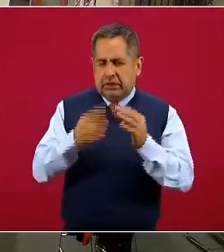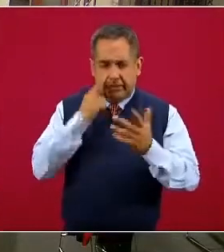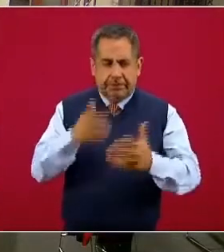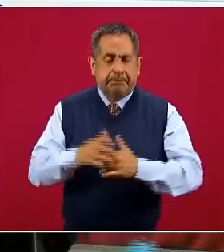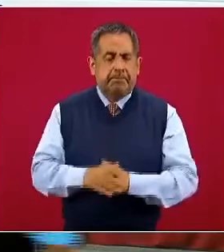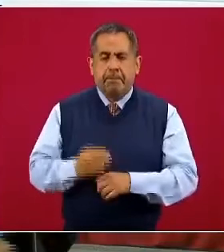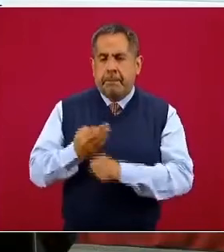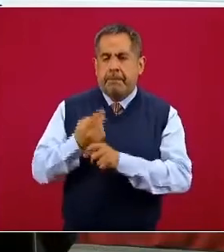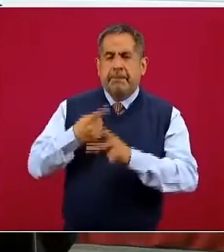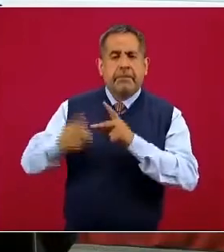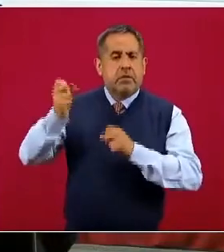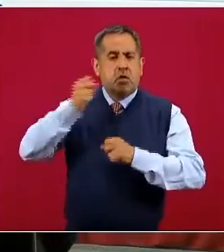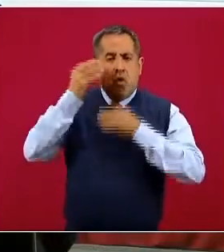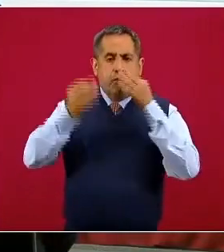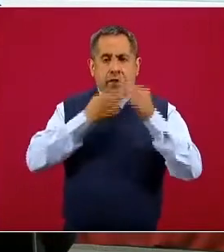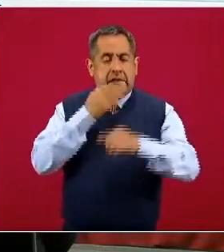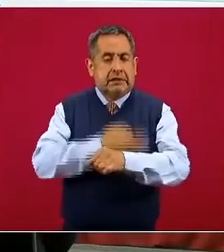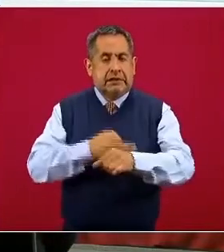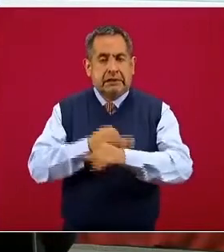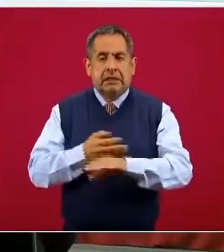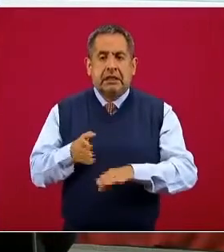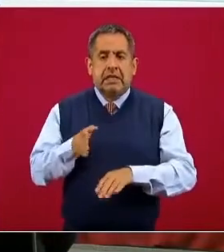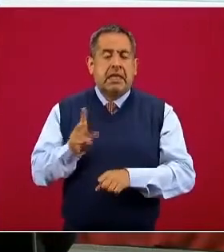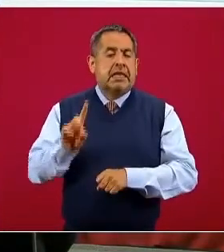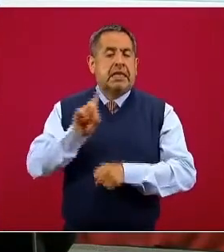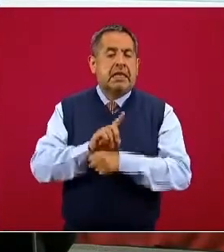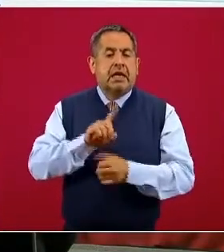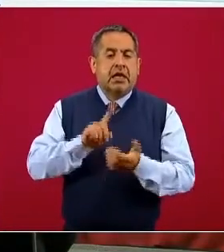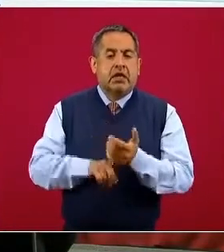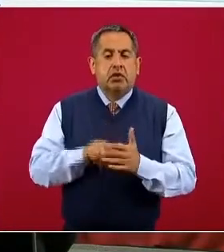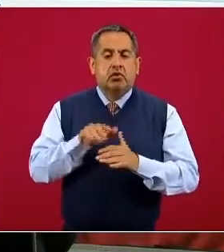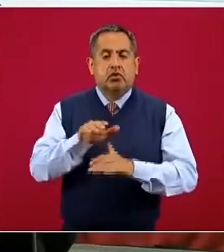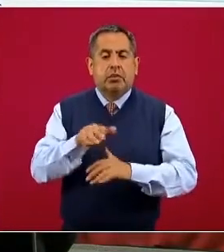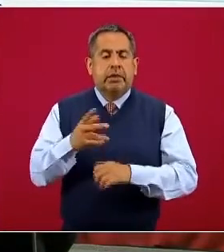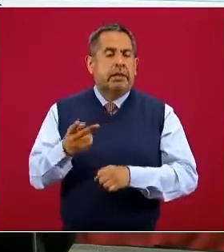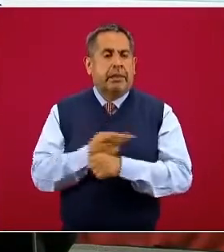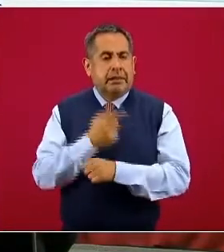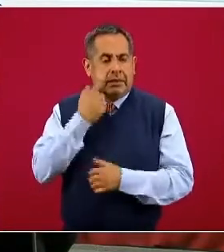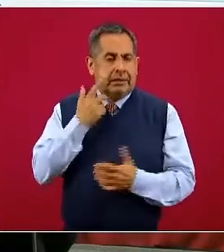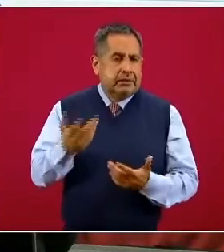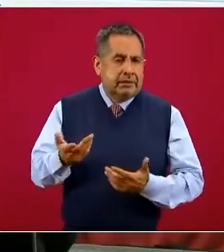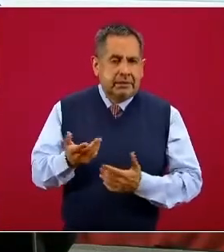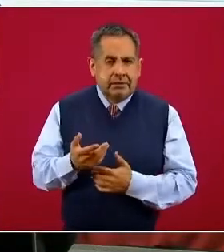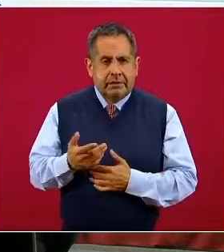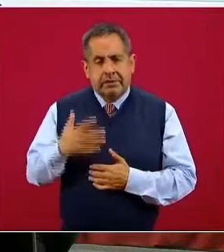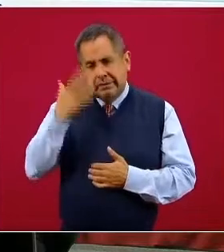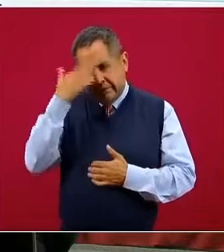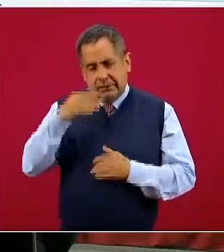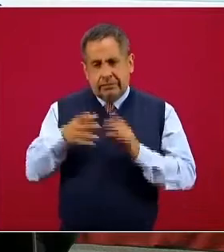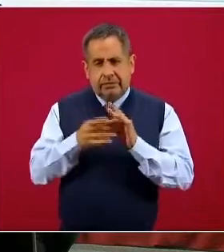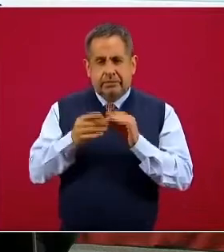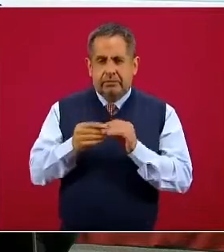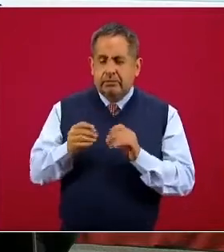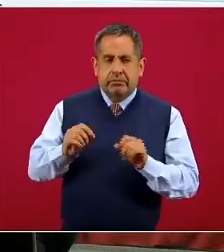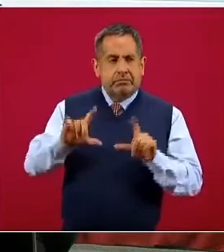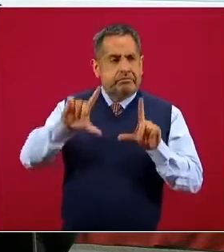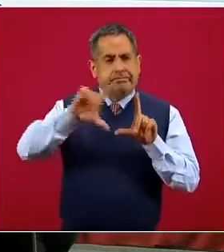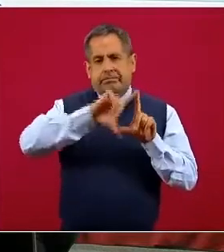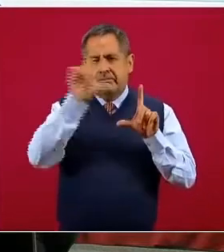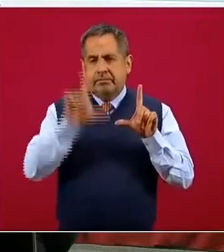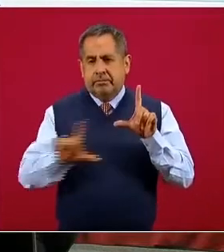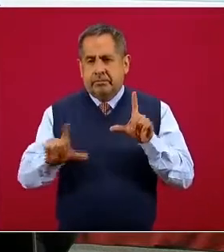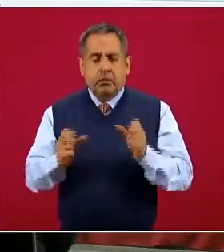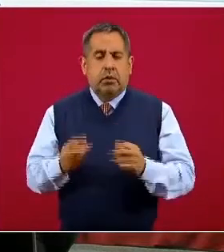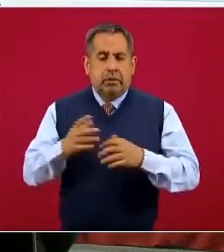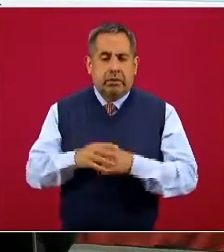a iniciar la conferencia vespertina del día de hoy, actualizando lógicamente como siempre nuestras cifras nacionales. Decíamos,